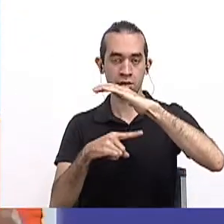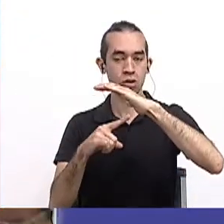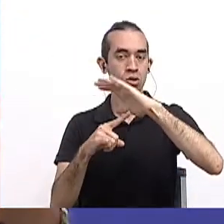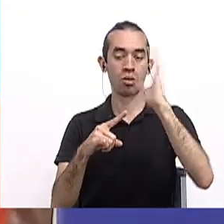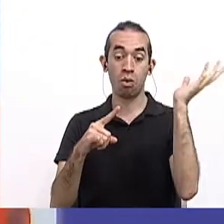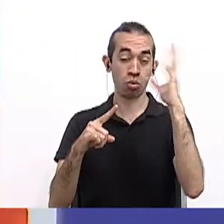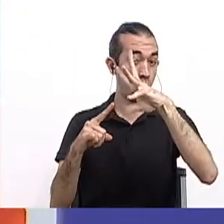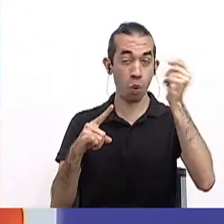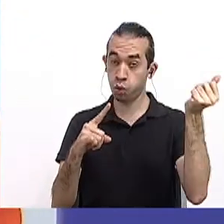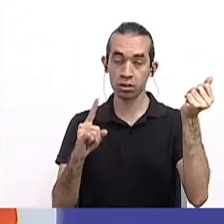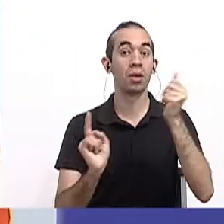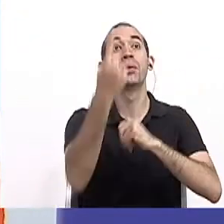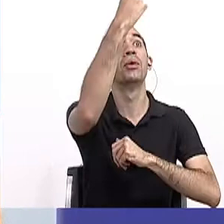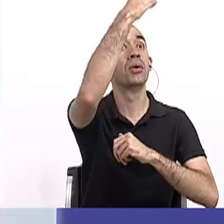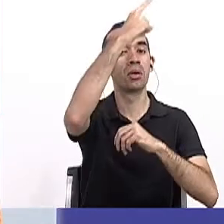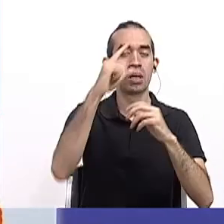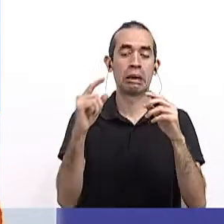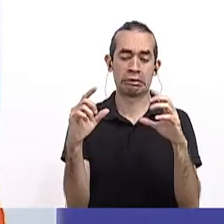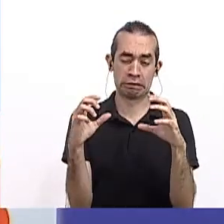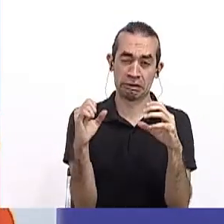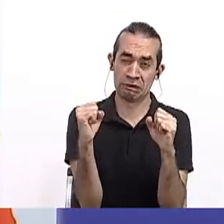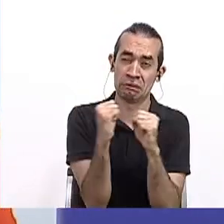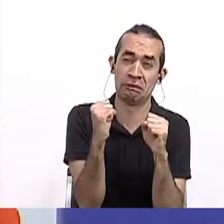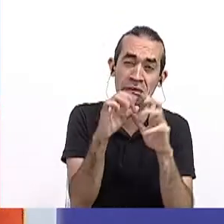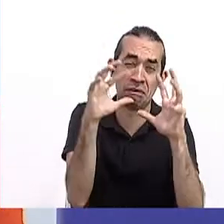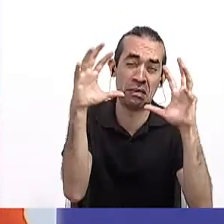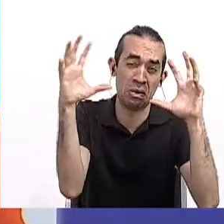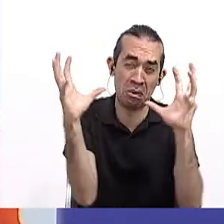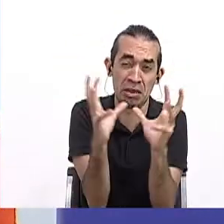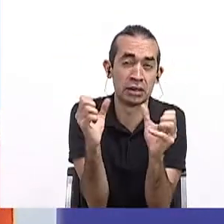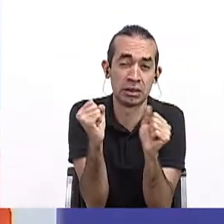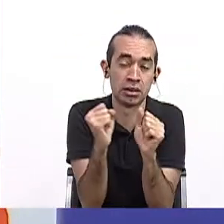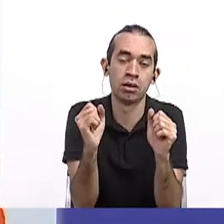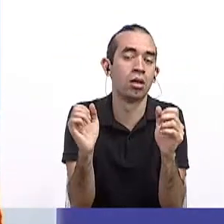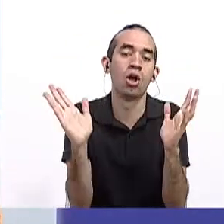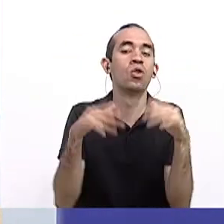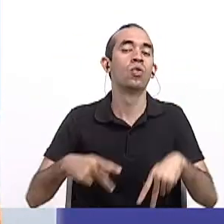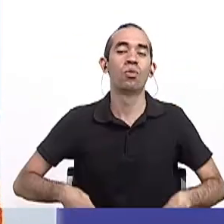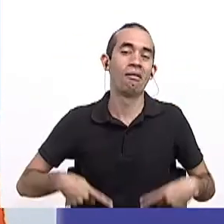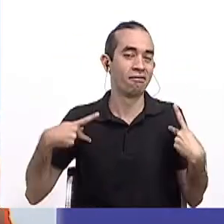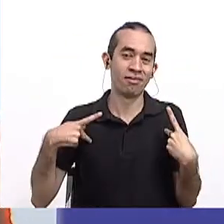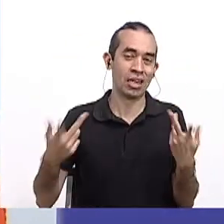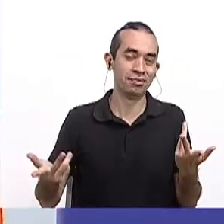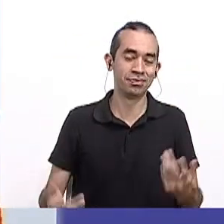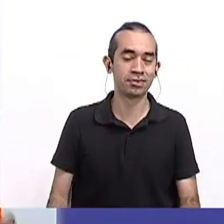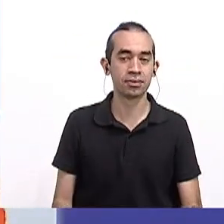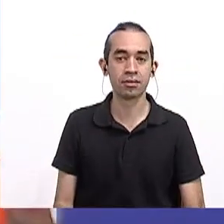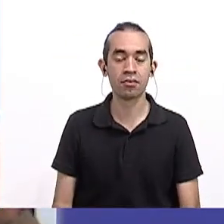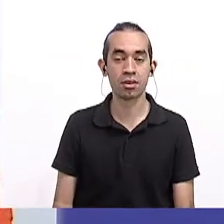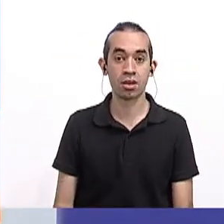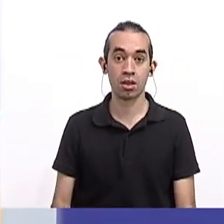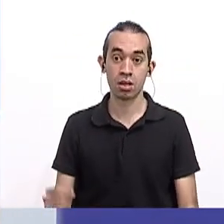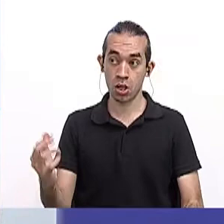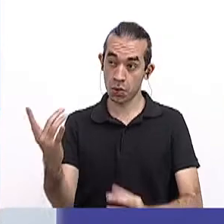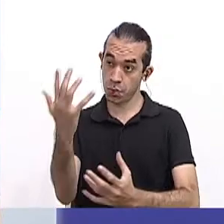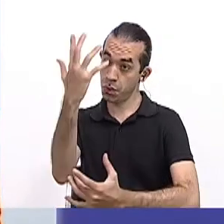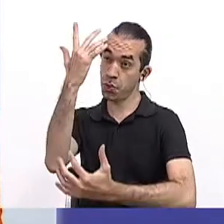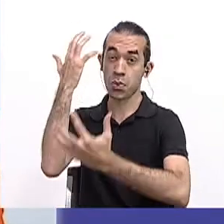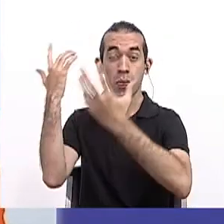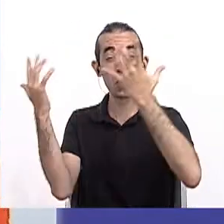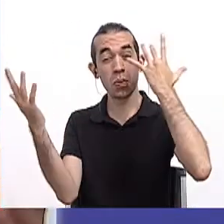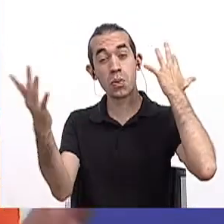planeta sería muchísimo más baja y por lo tanto no habría vida en el planeta. Los gases en las